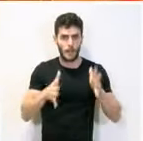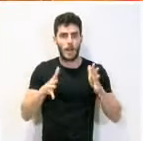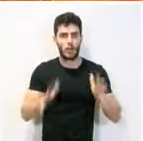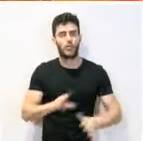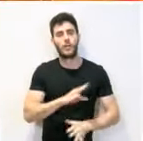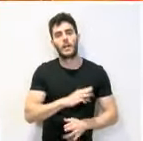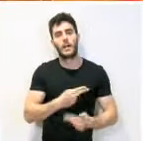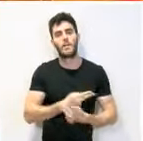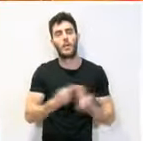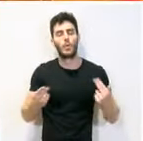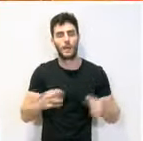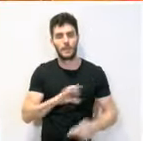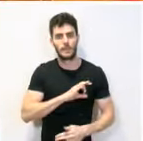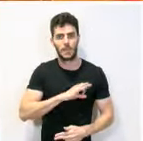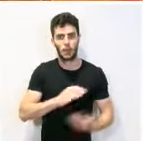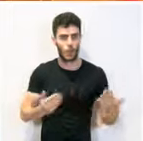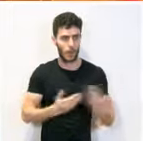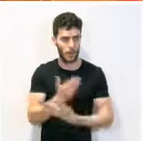populares, señor Díez.